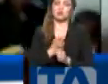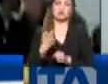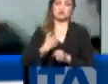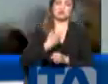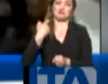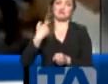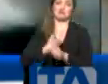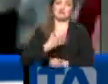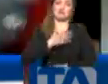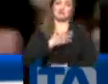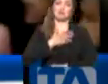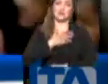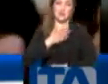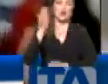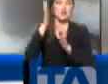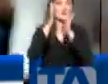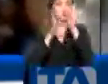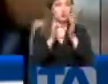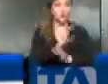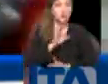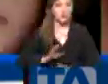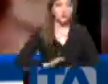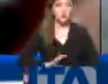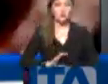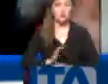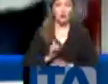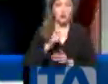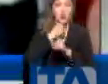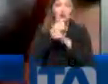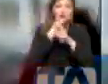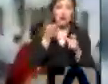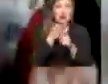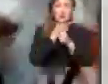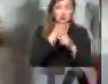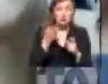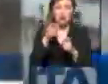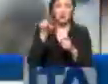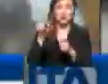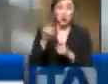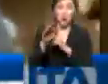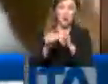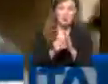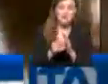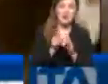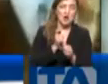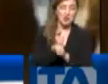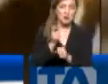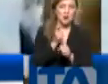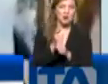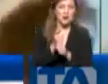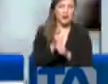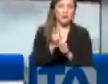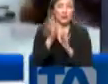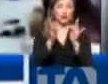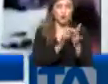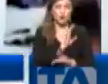perseguido. Y a Jesucristo le inventaron muchas más calumnias y por eso lo mataron.